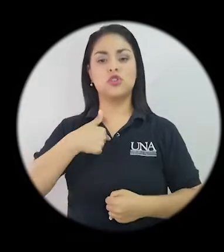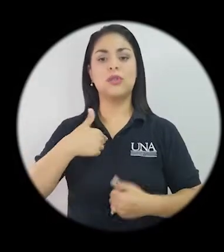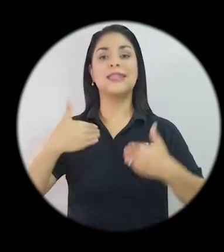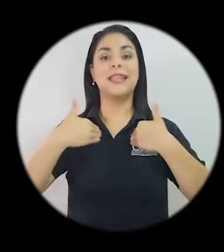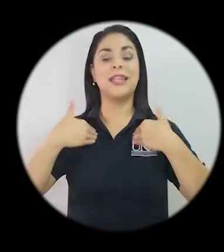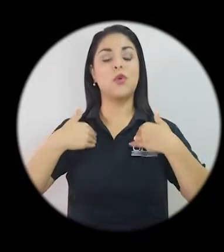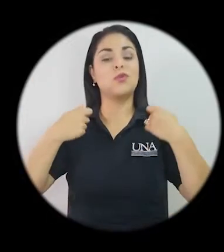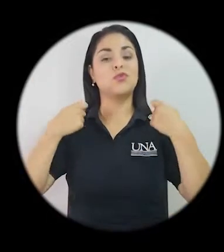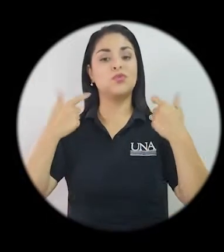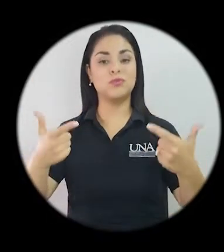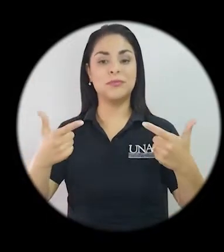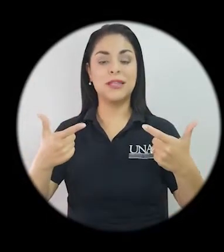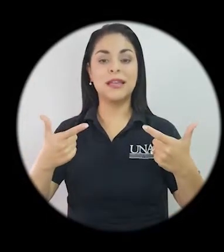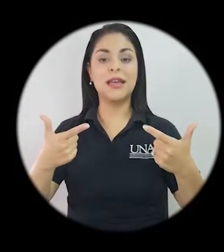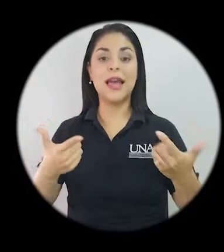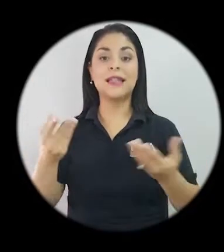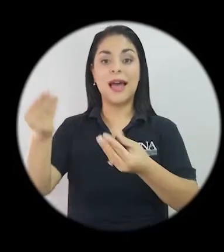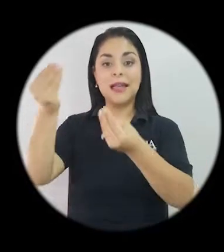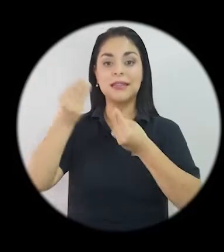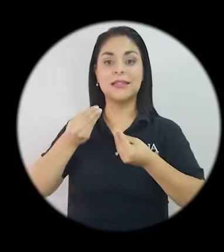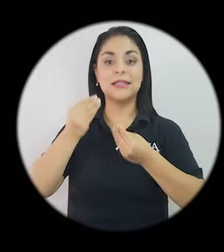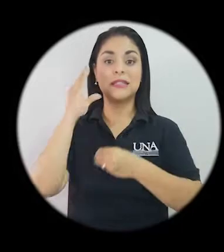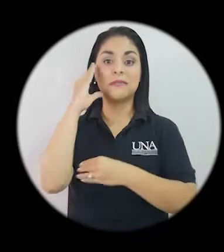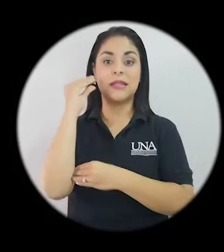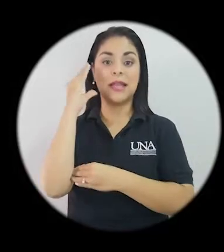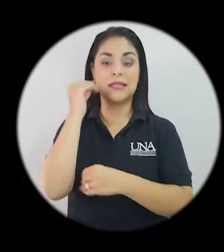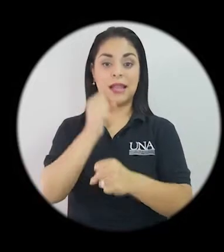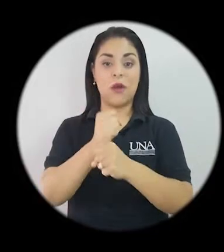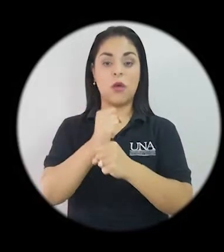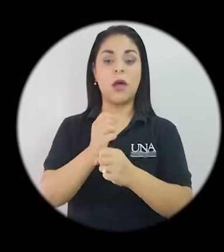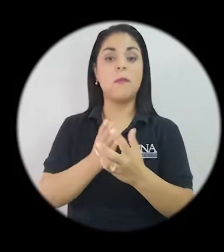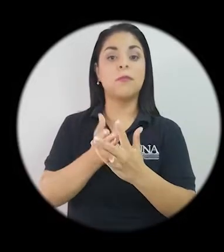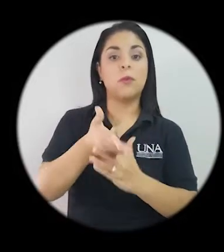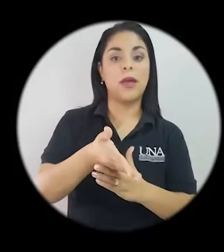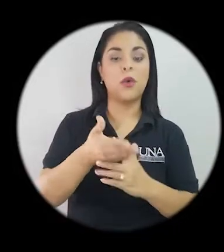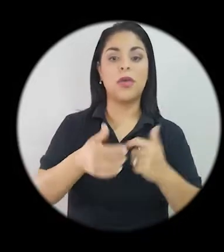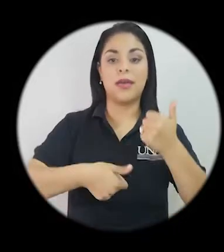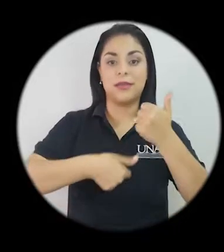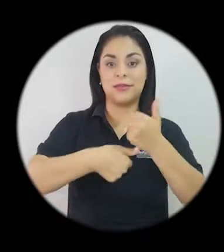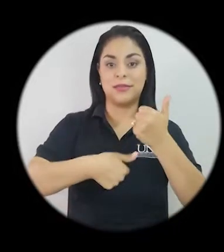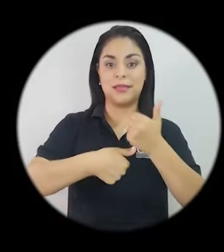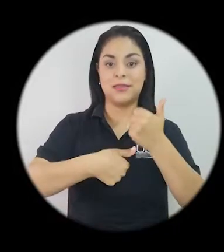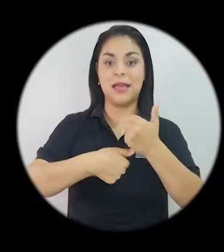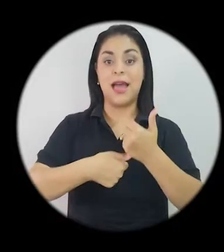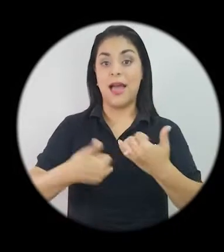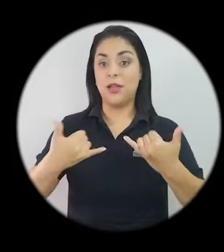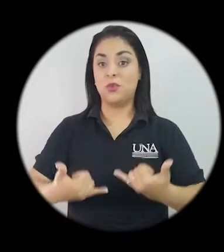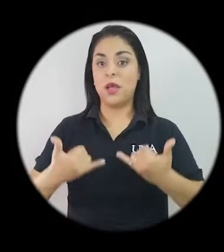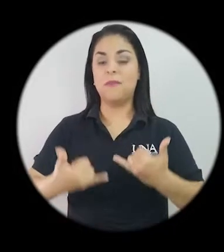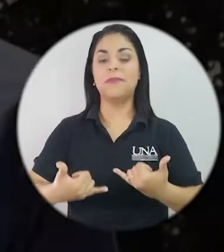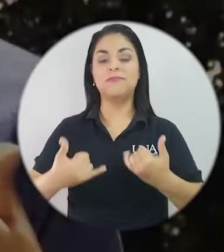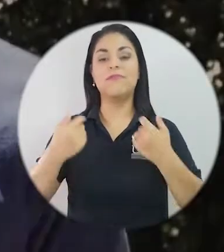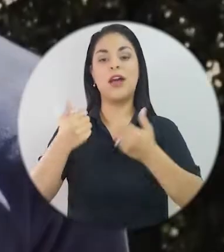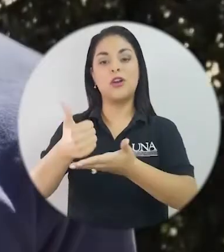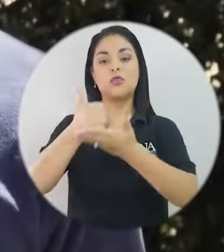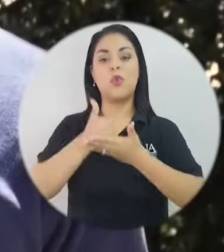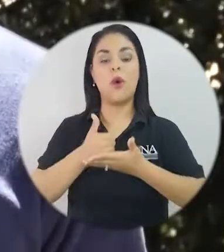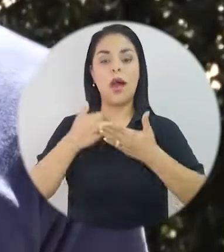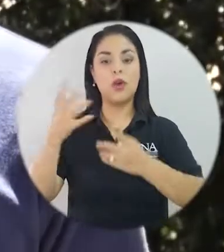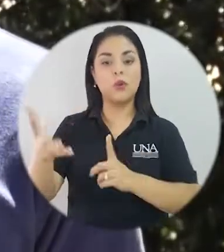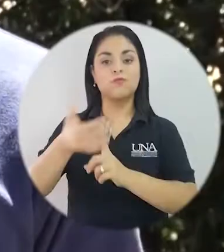potestad y la dicha de adquirir experiencia laboral por medio de las asistencias y esto actualmente me ha ayudado a conseguir